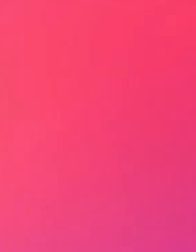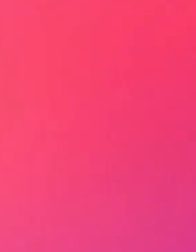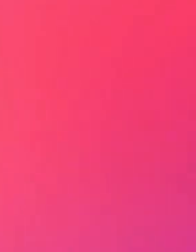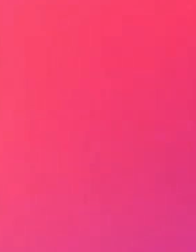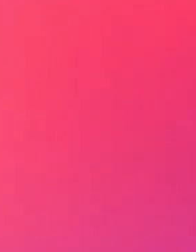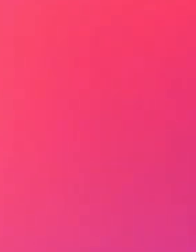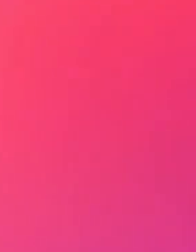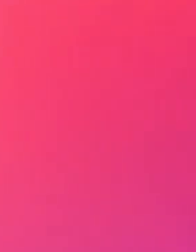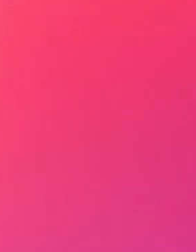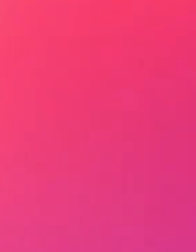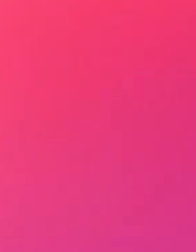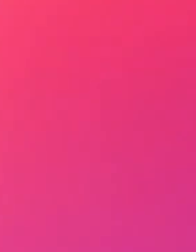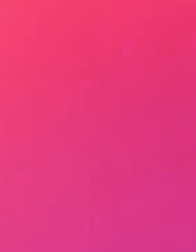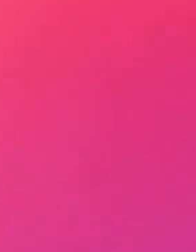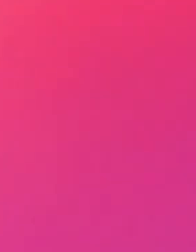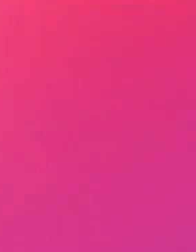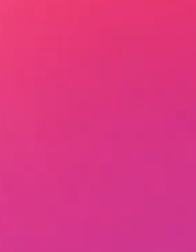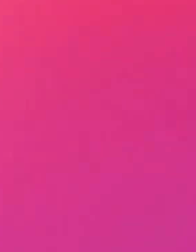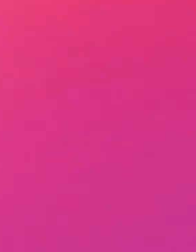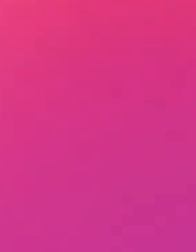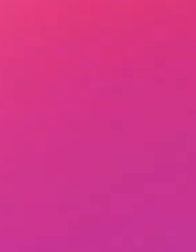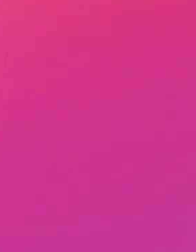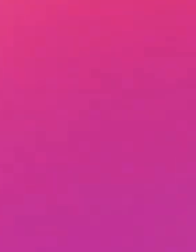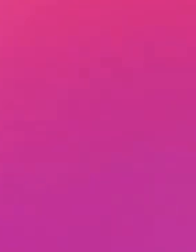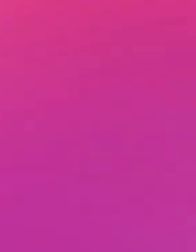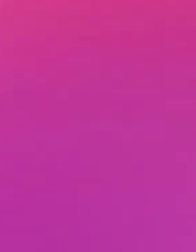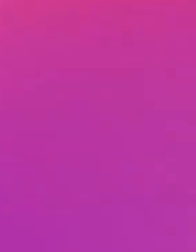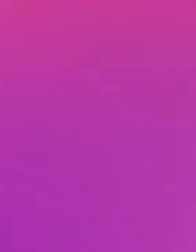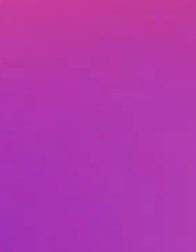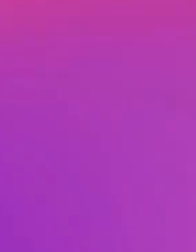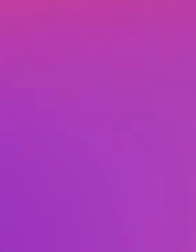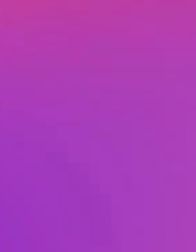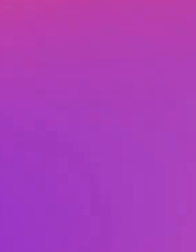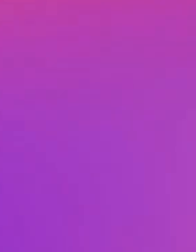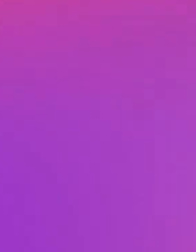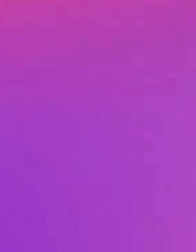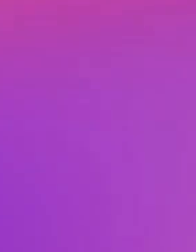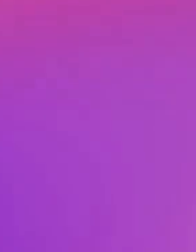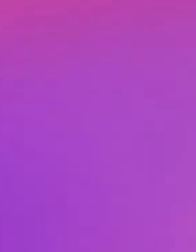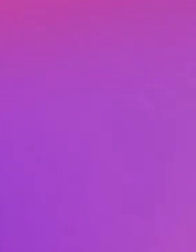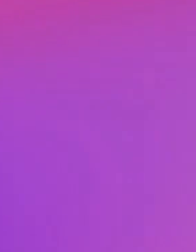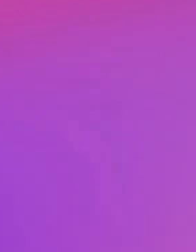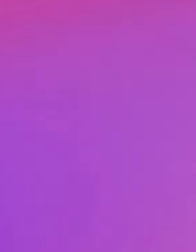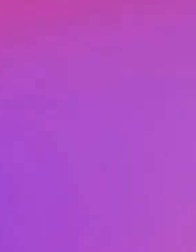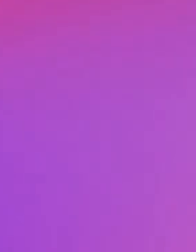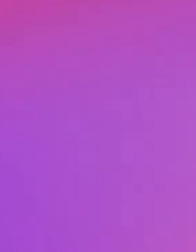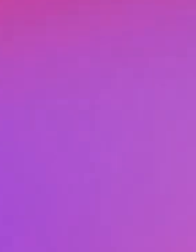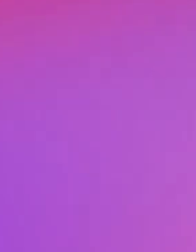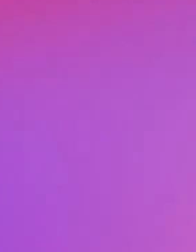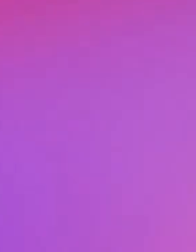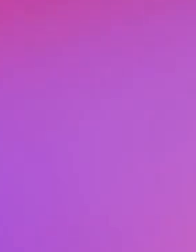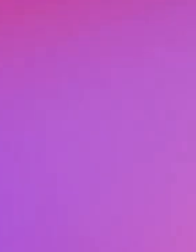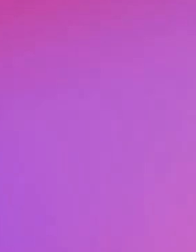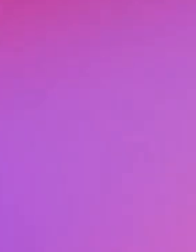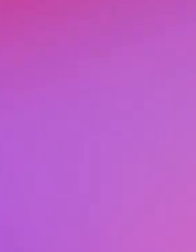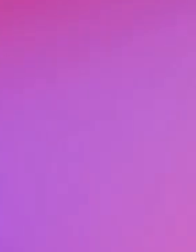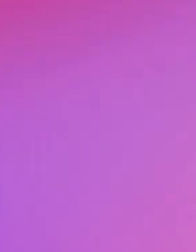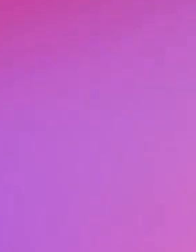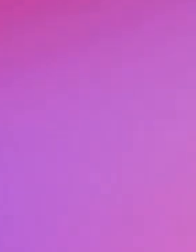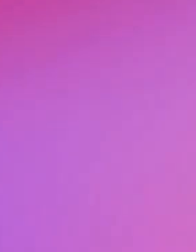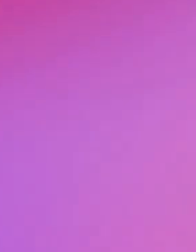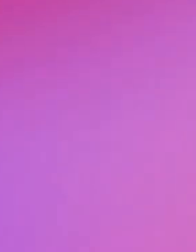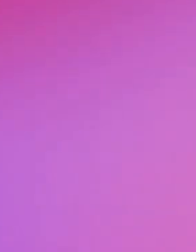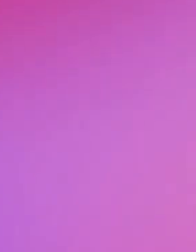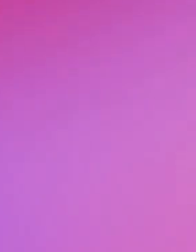aprendizajes. También te invitamos a que consultes la plataforma nuevaescuelamexicana.cep.gov.mx.